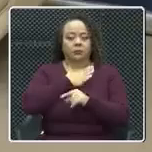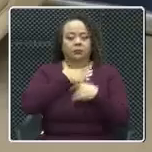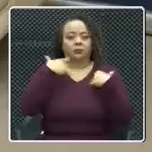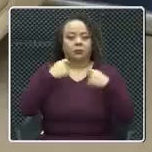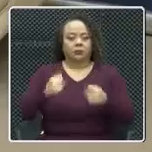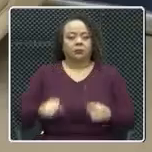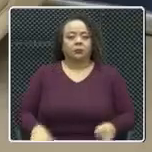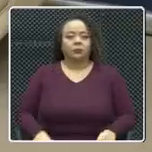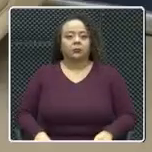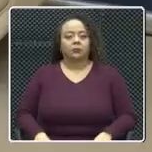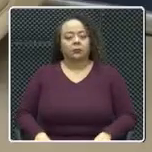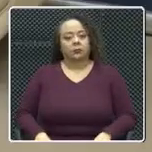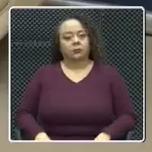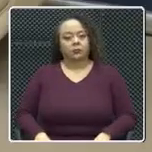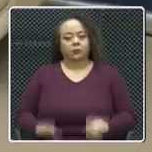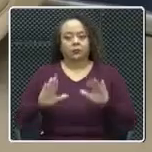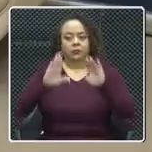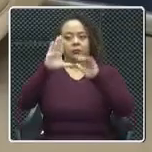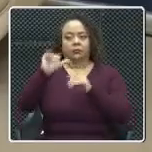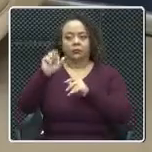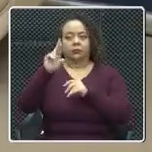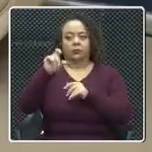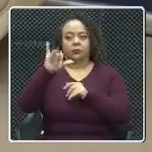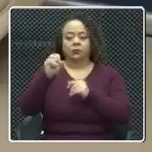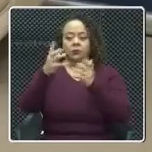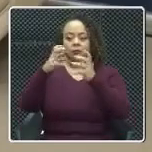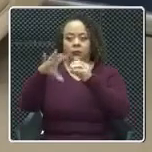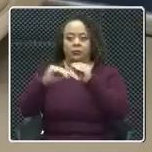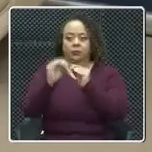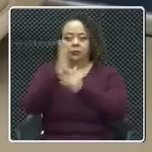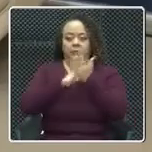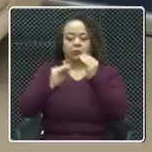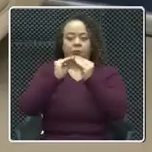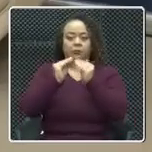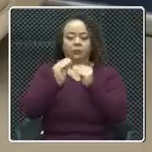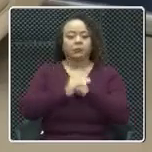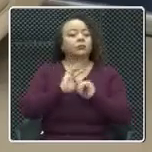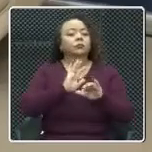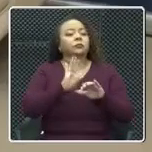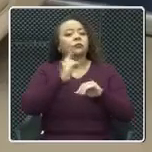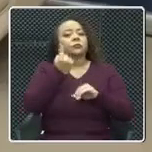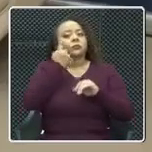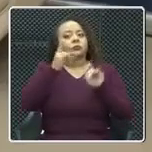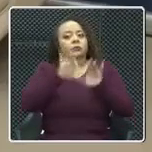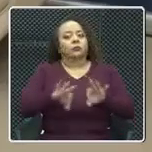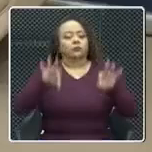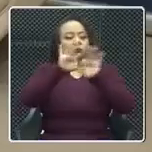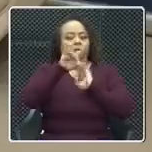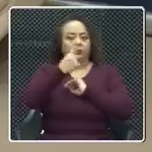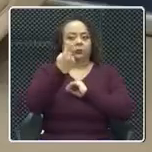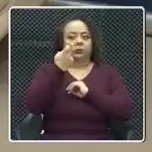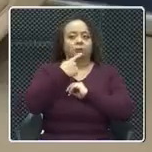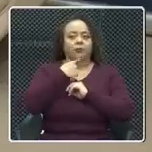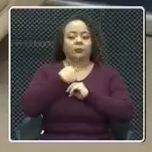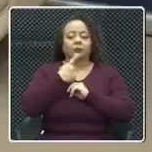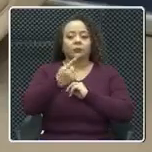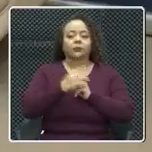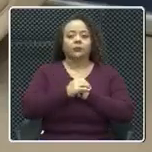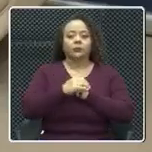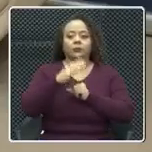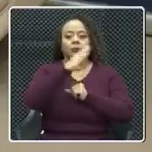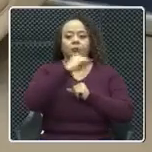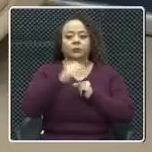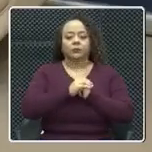salud, ¿verdad? Correcto. Excelente. Carolina, ¿sí vas a comentar algo más? No, no, es importante lo que usted acaba de mencionar y yo creo